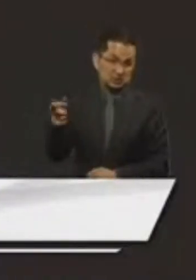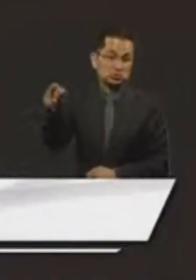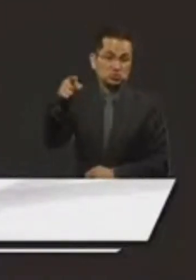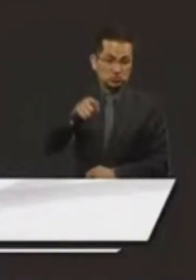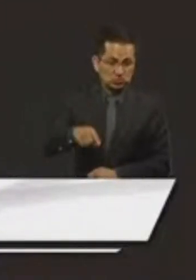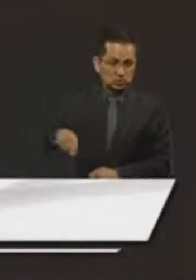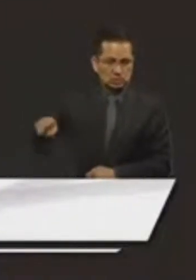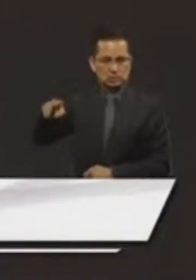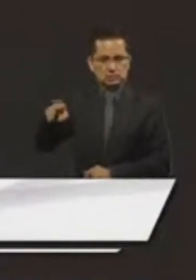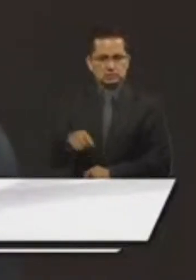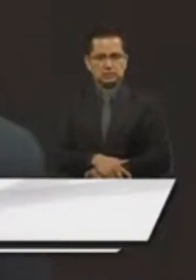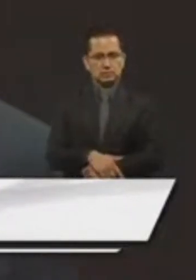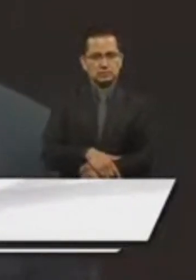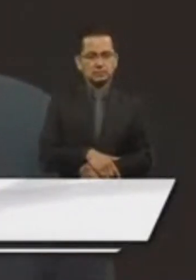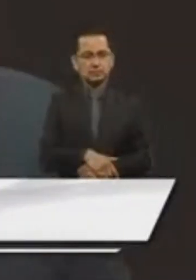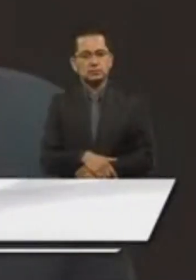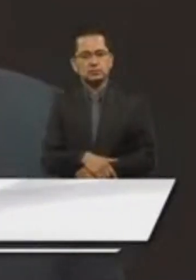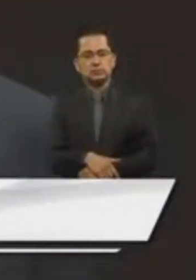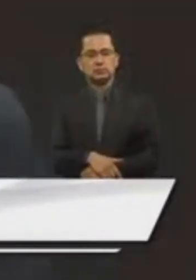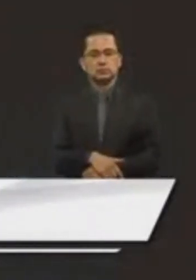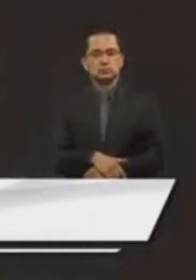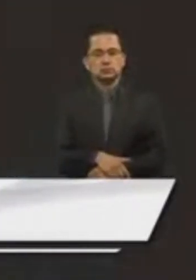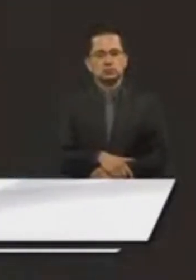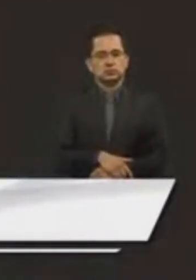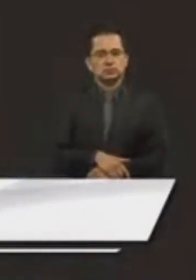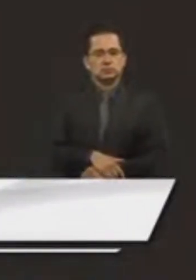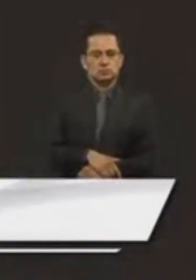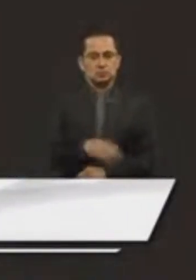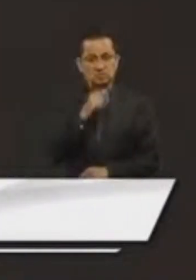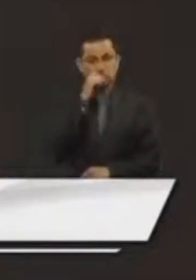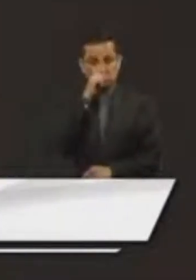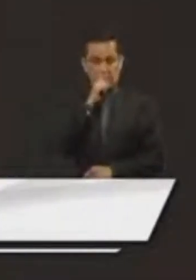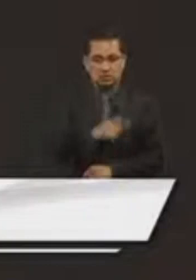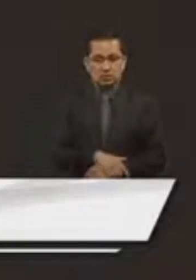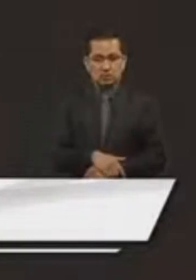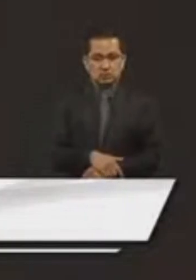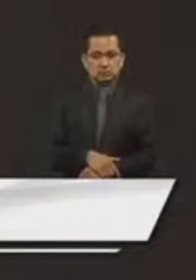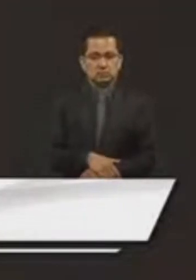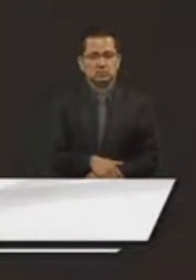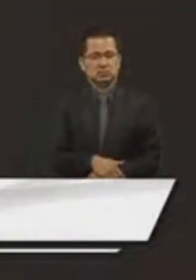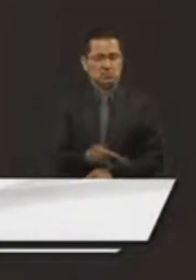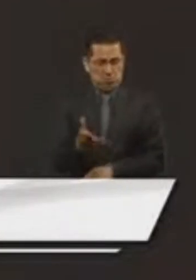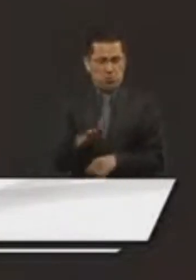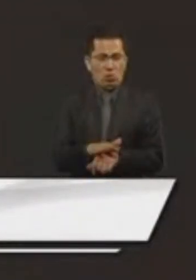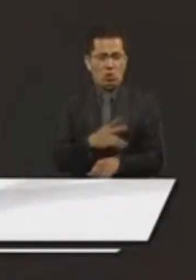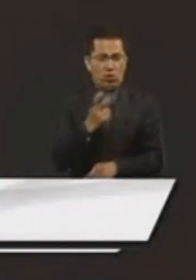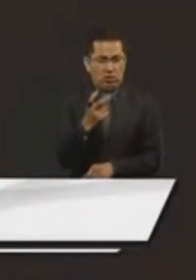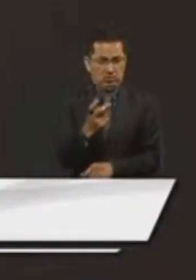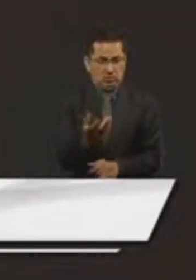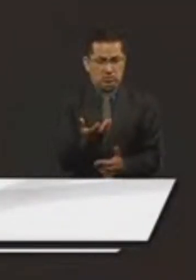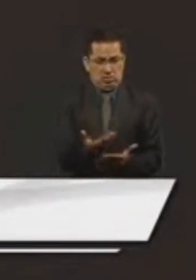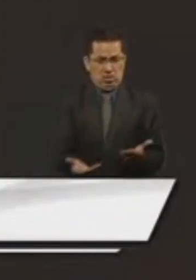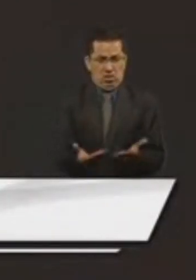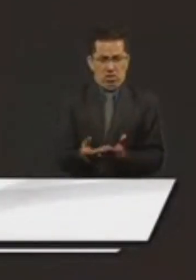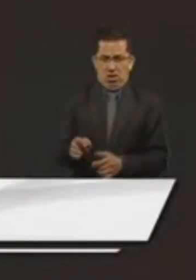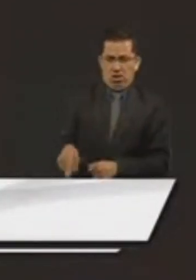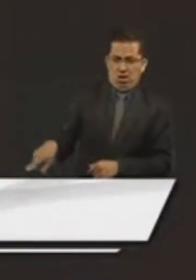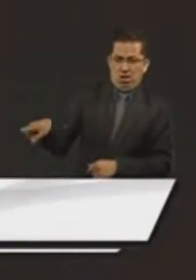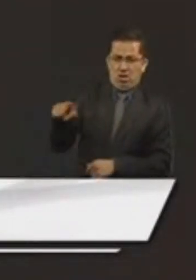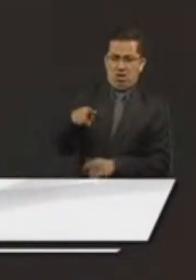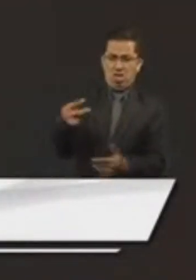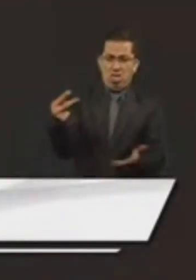ustedes. Por eso no puedo sino extrañarme de tanto